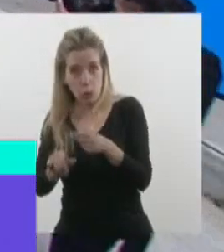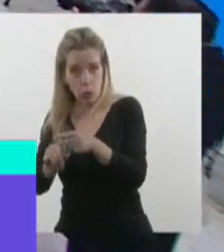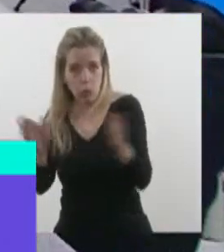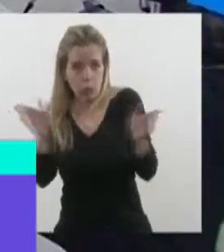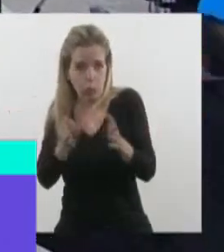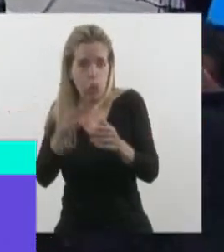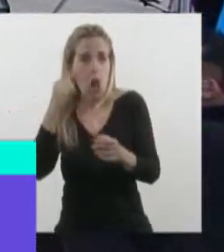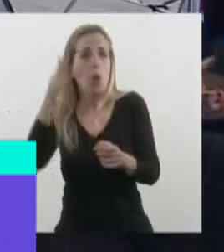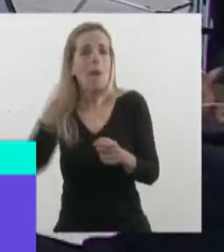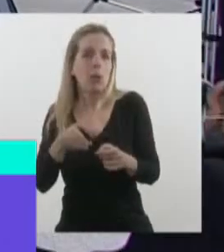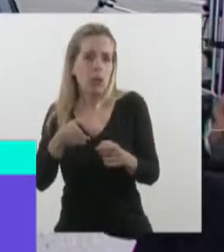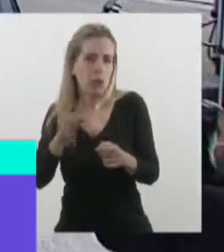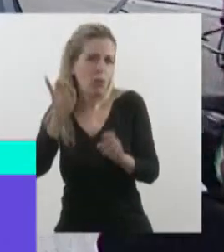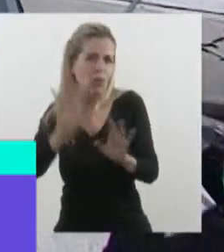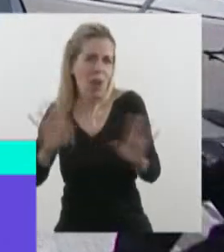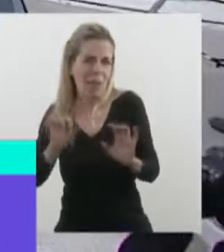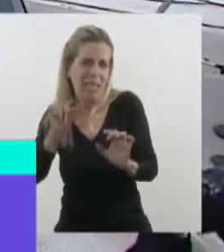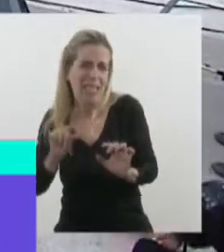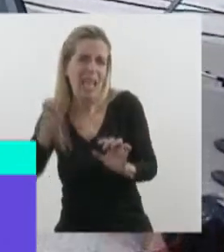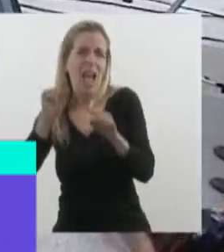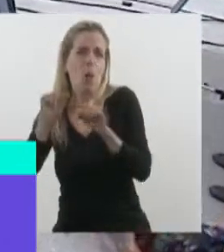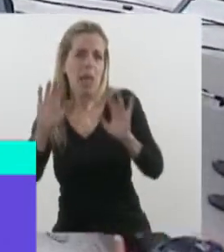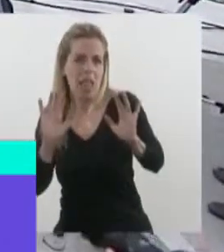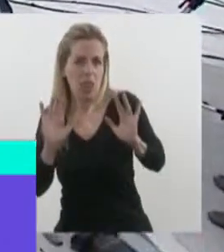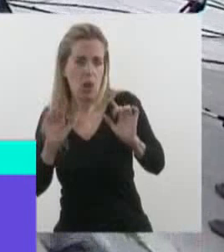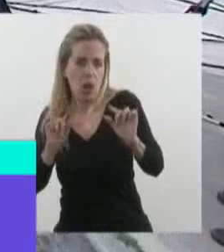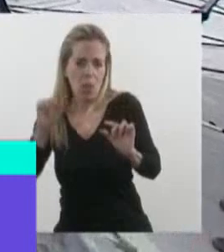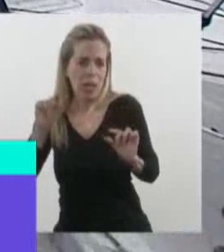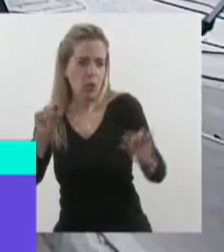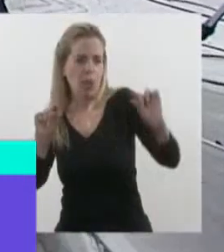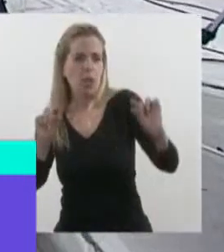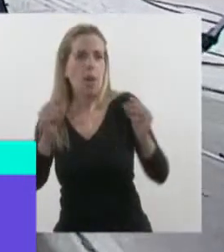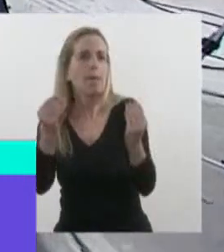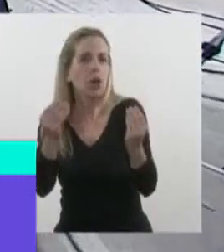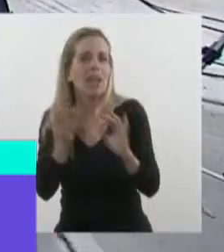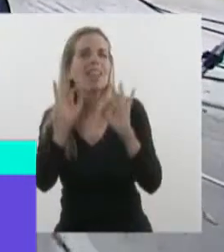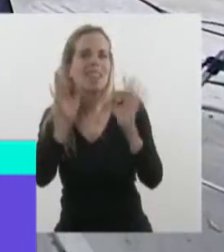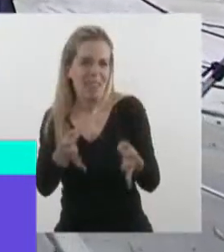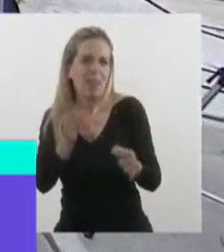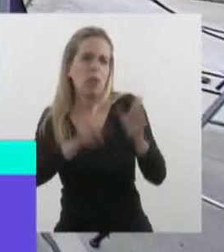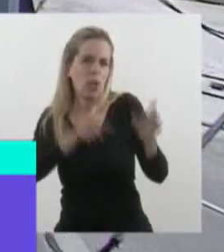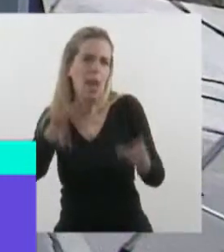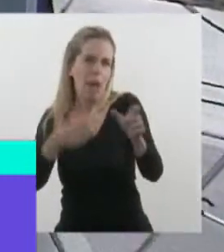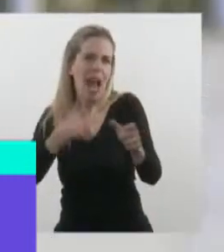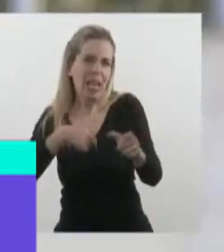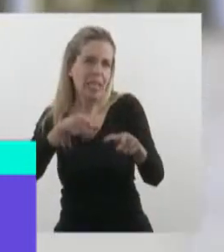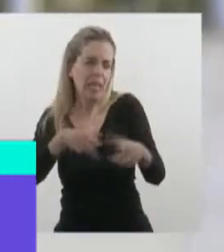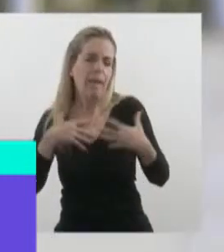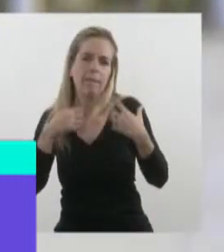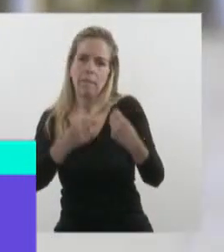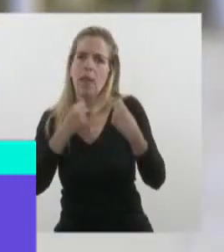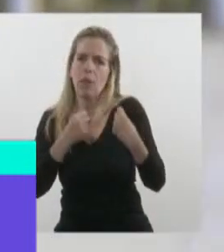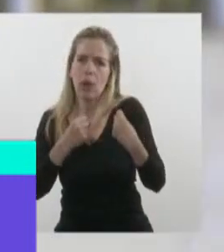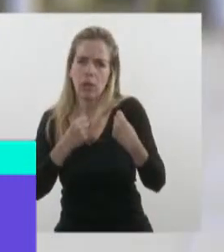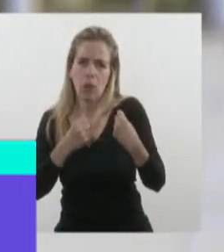9%. ¿Y por qué lo hicimos? Porque sabemos que los argentinos han hecho un enorme esfuerzo y no